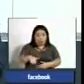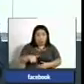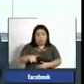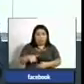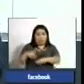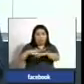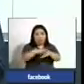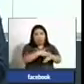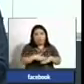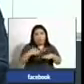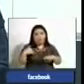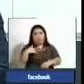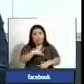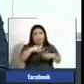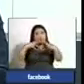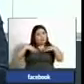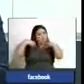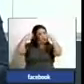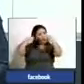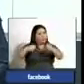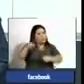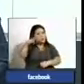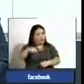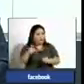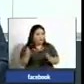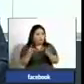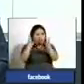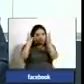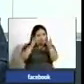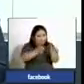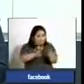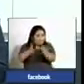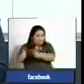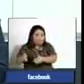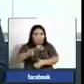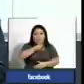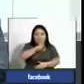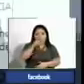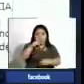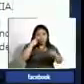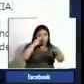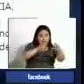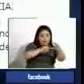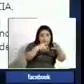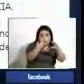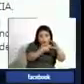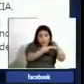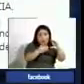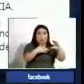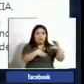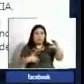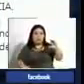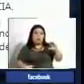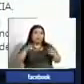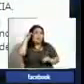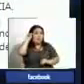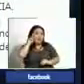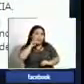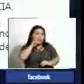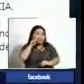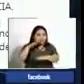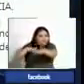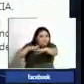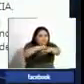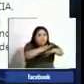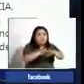caso el Ministerio de Salud. Vamos a continuar ahora con más información. En redes sociales, el presidente de la República, Nayib Bukele,